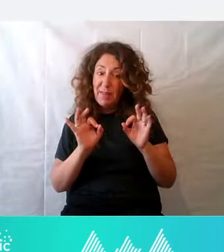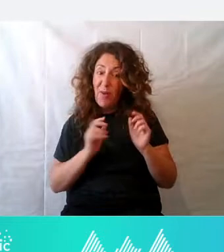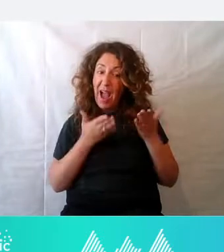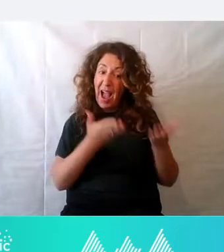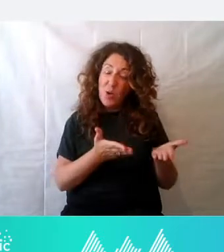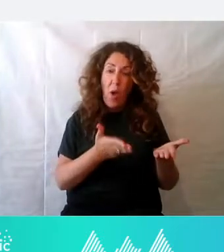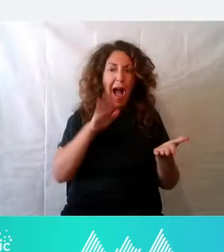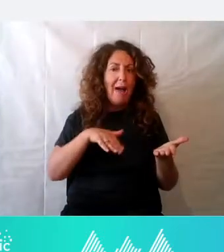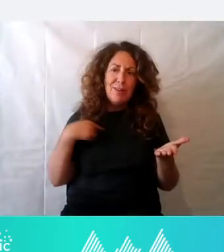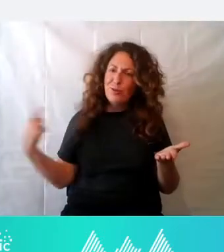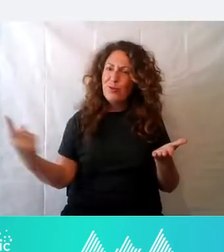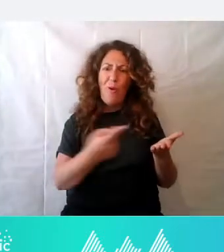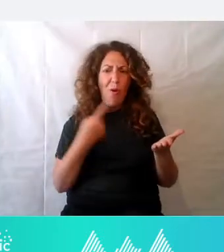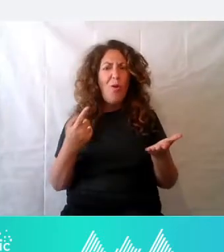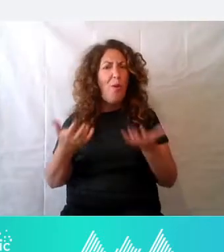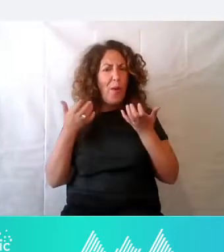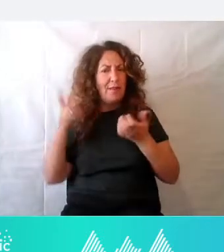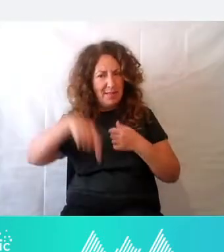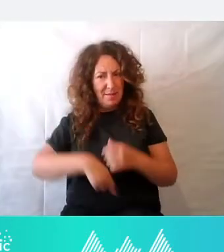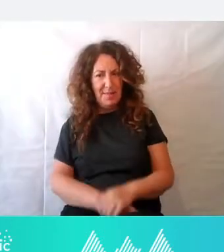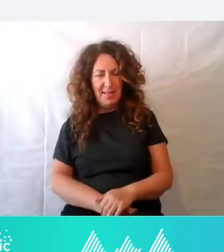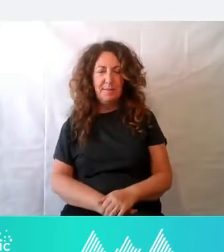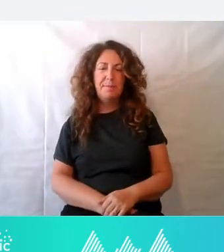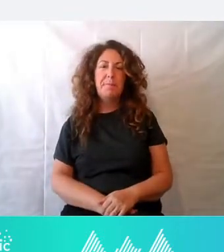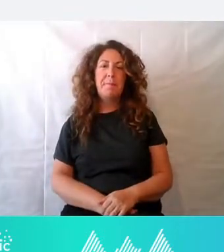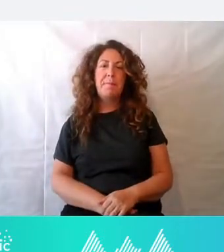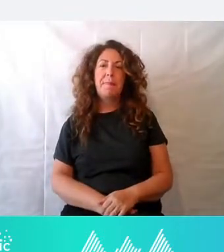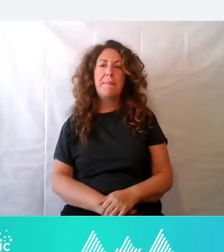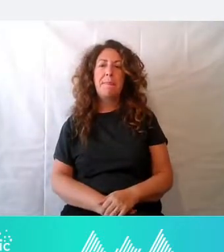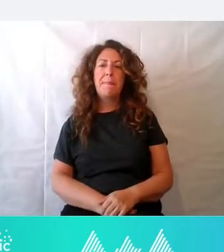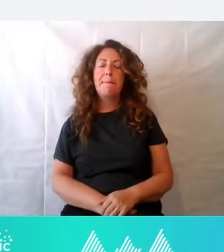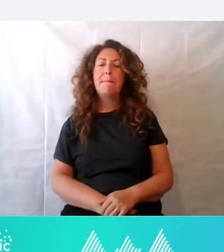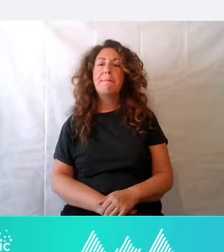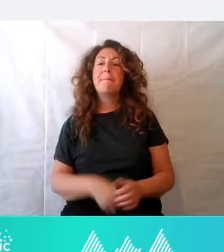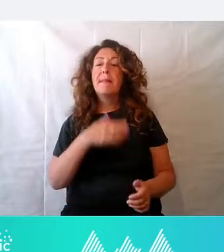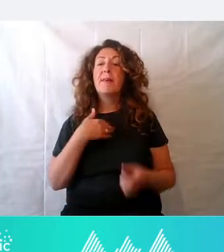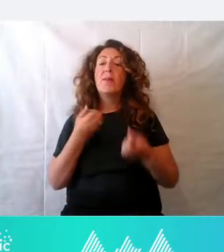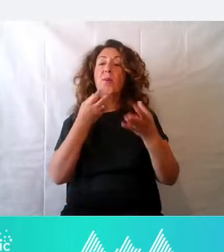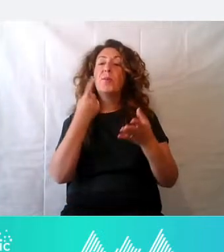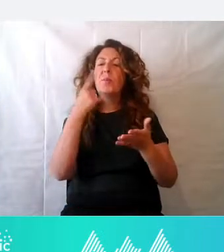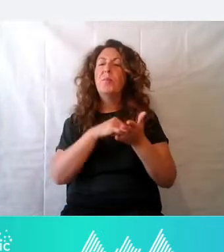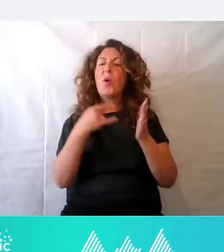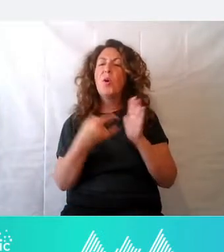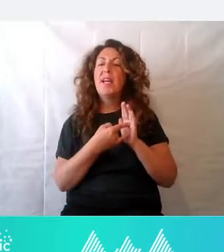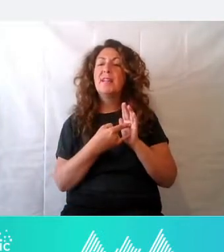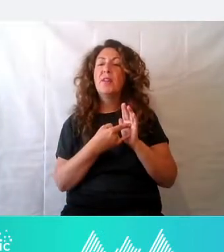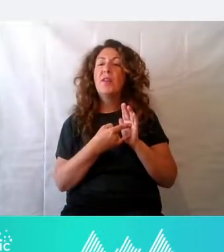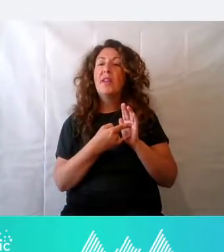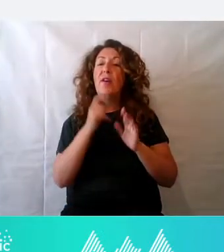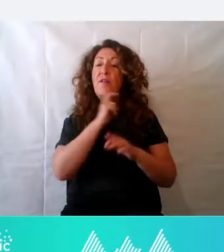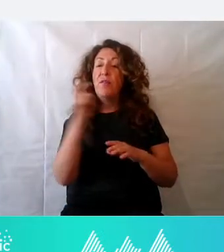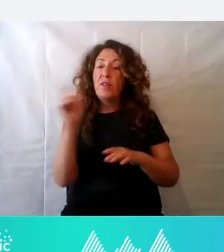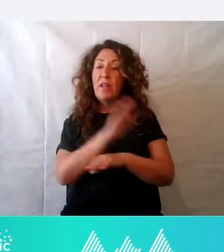mundo fantástico y yo me gustaría contaros uno de los proyectos como puesto en marcha desde el fundación relacionada con robótica